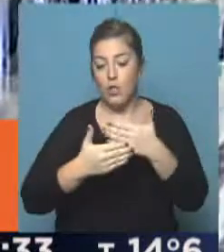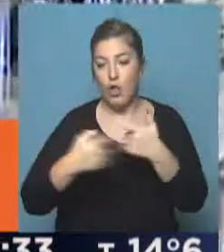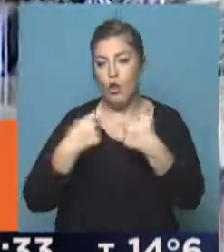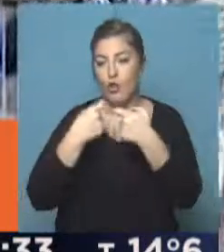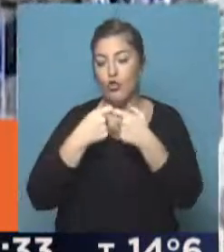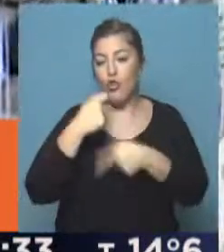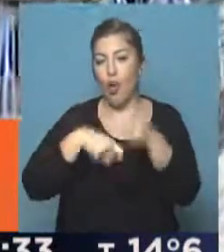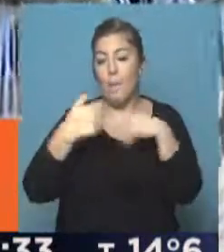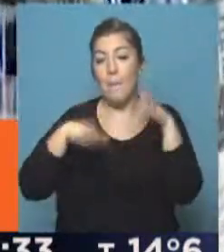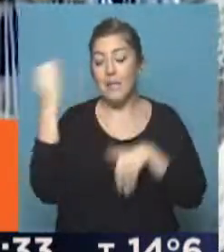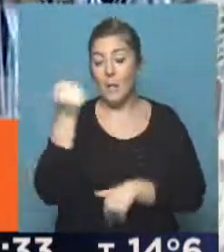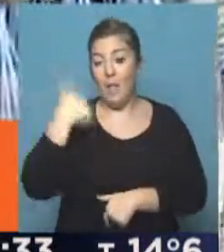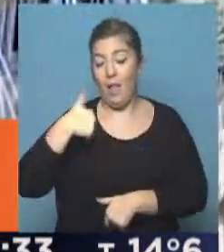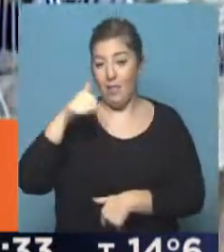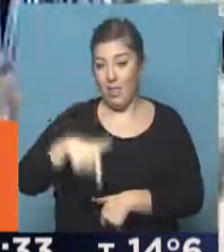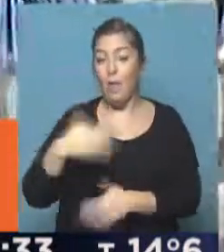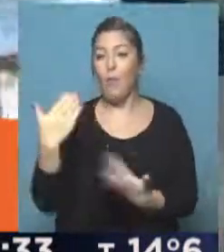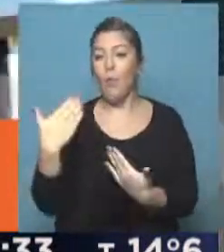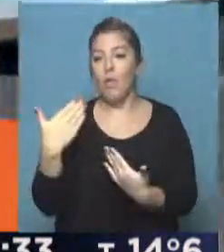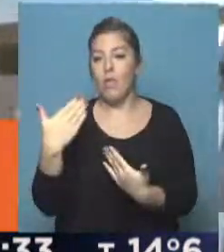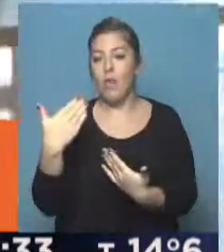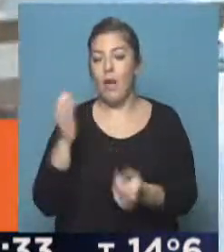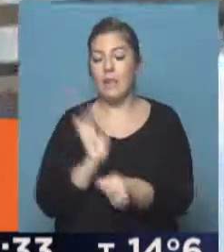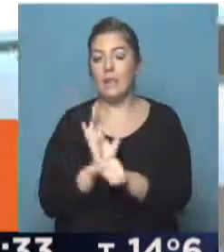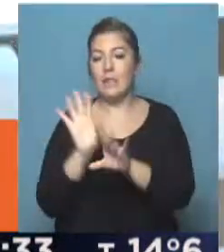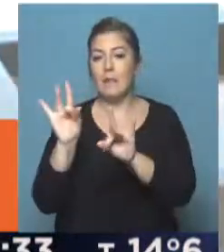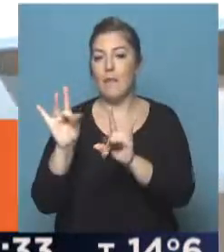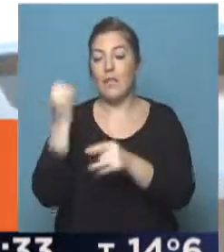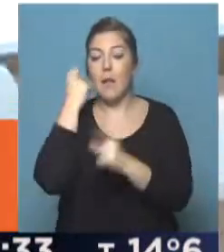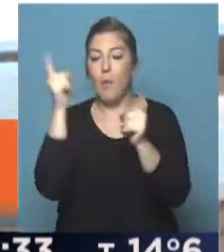importante de la Argentina puede traer cortocircuitos y problemas.